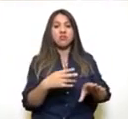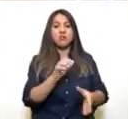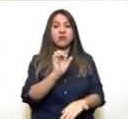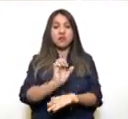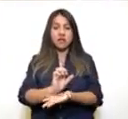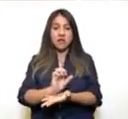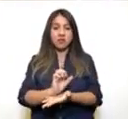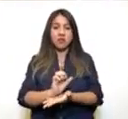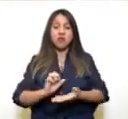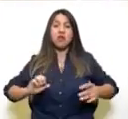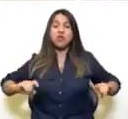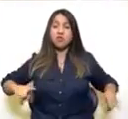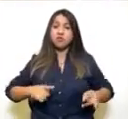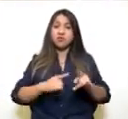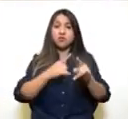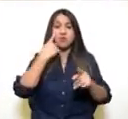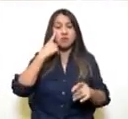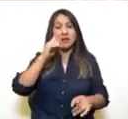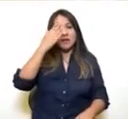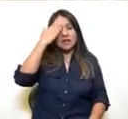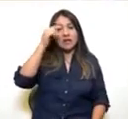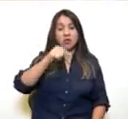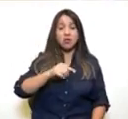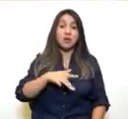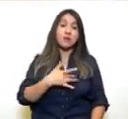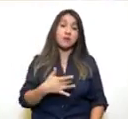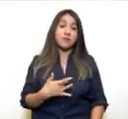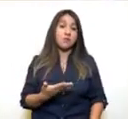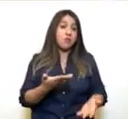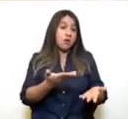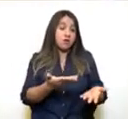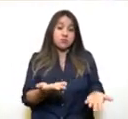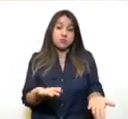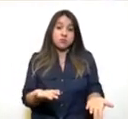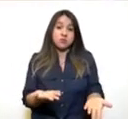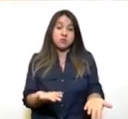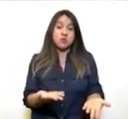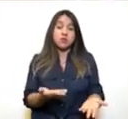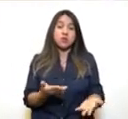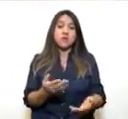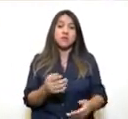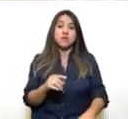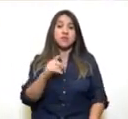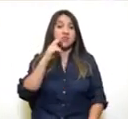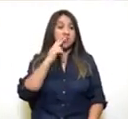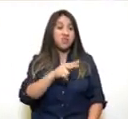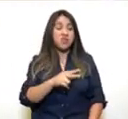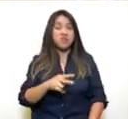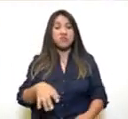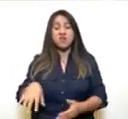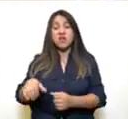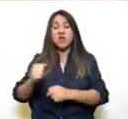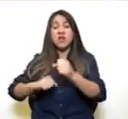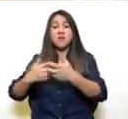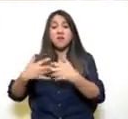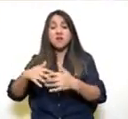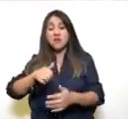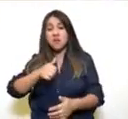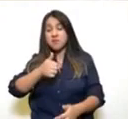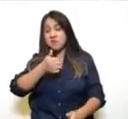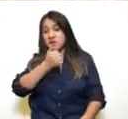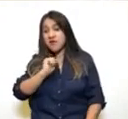de esa forma para que hoy estemos lamentando esto no somos atrayentes para el privado porque